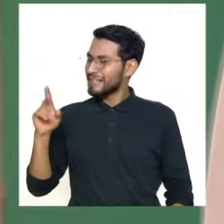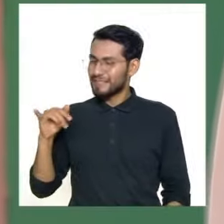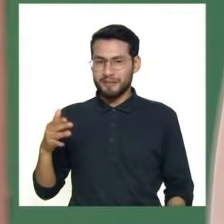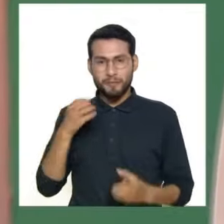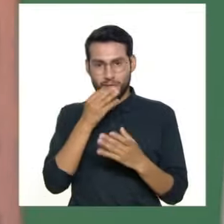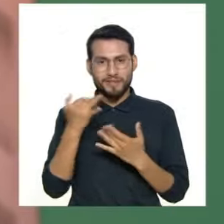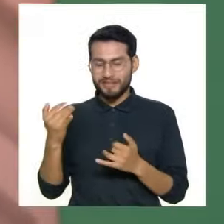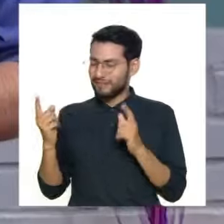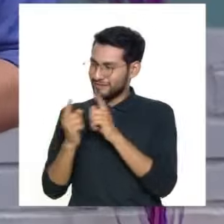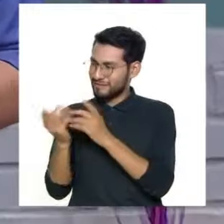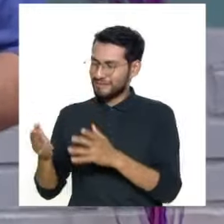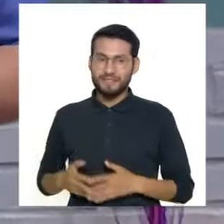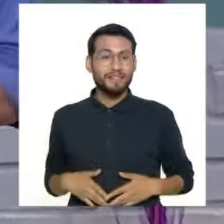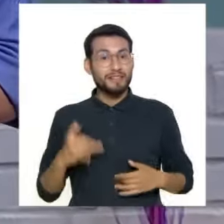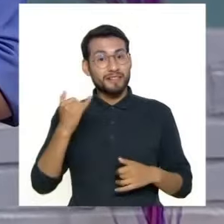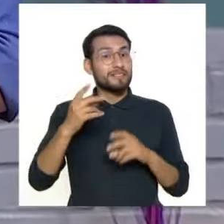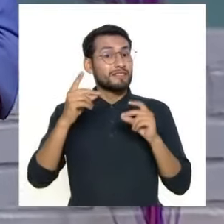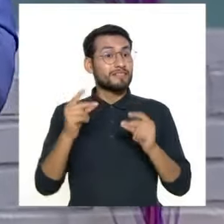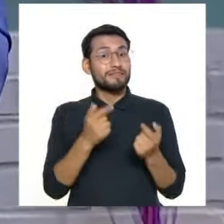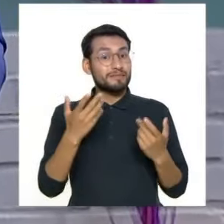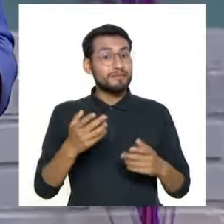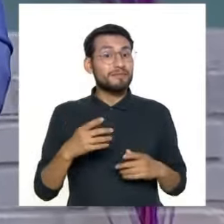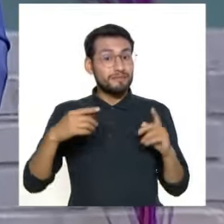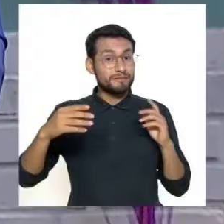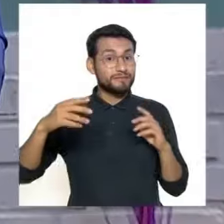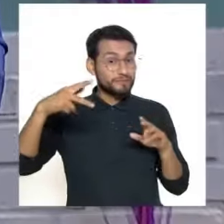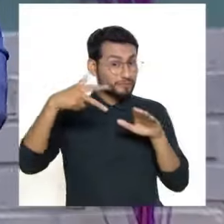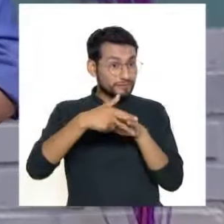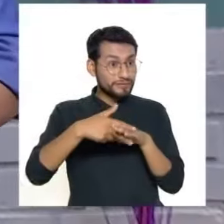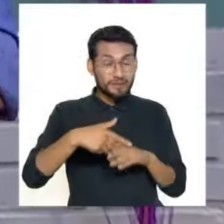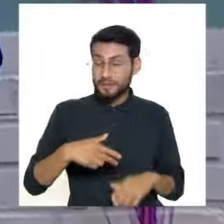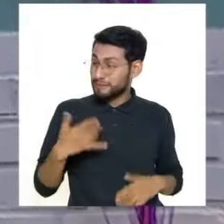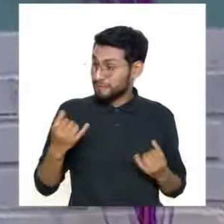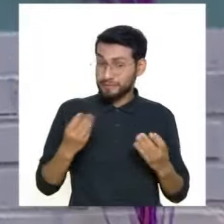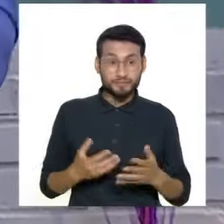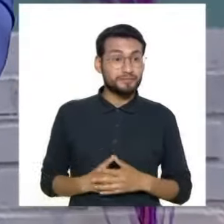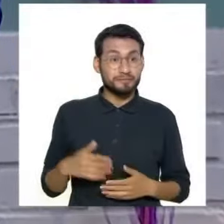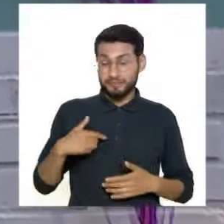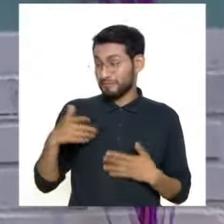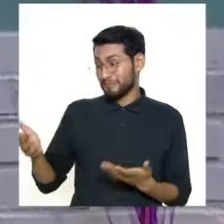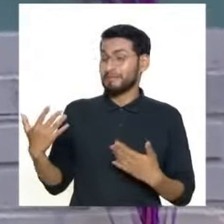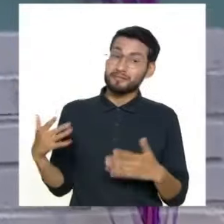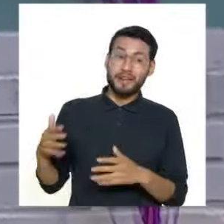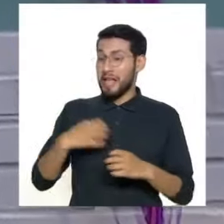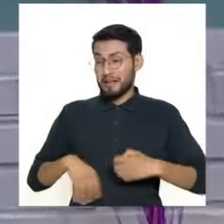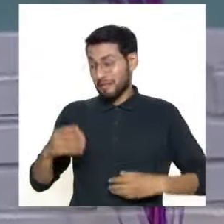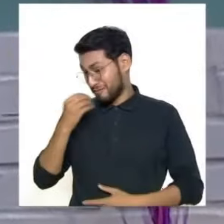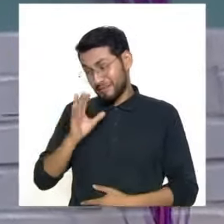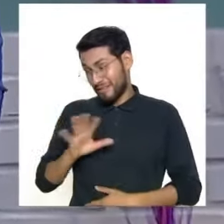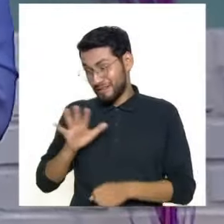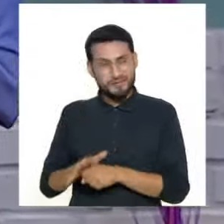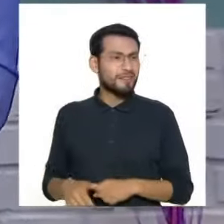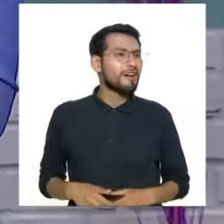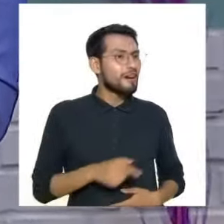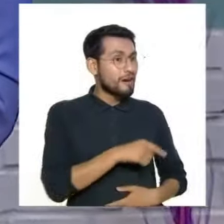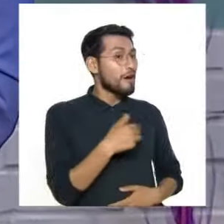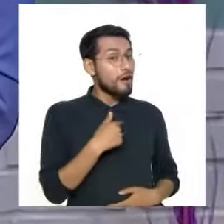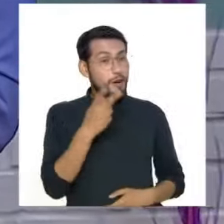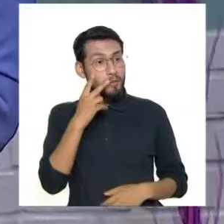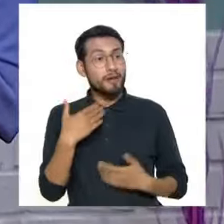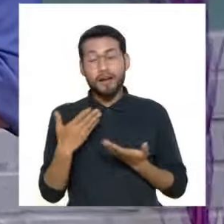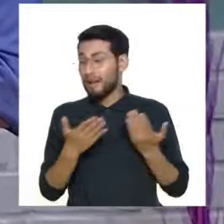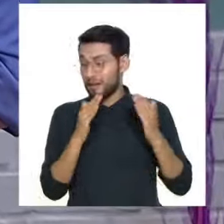placer haber estado contigo nos vamos rápidamente a la pausa mi querida uchi y yo me imagino que ya no tienes hambre porque ya comienzo suto que estoy viendo que me voy